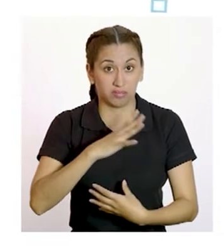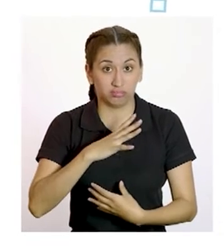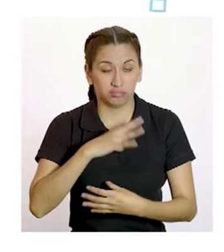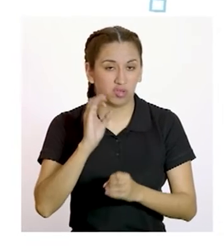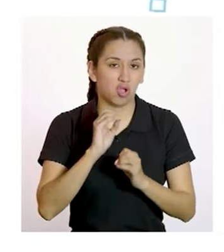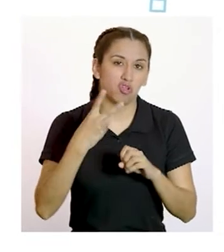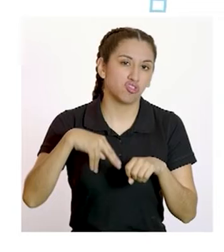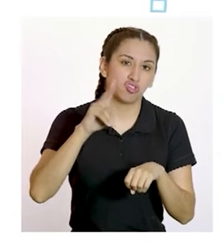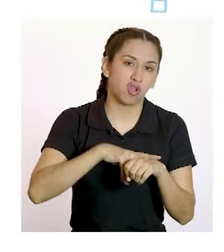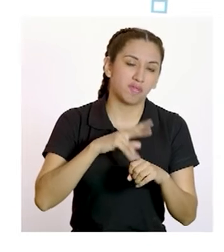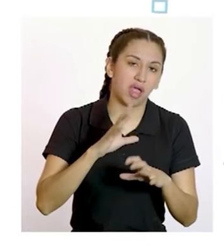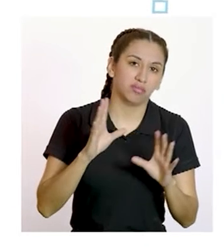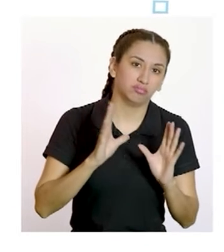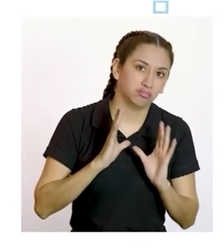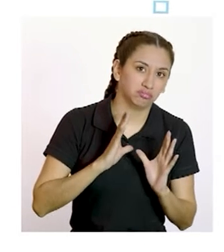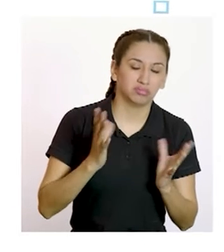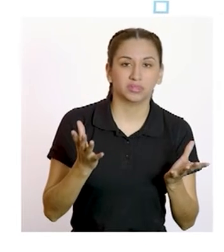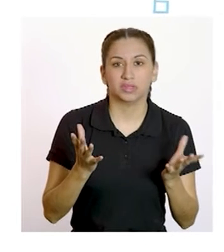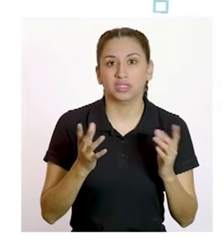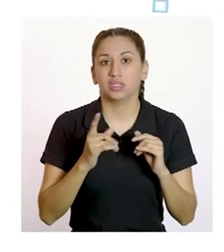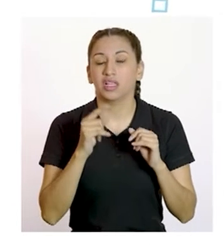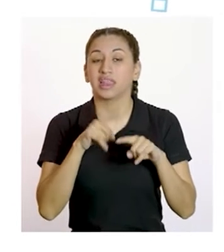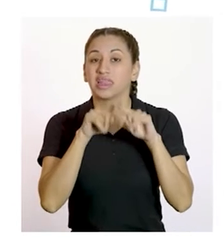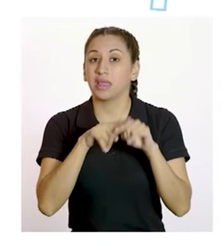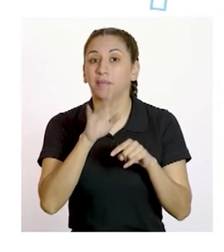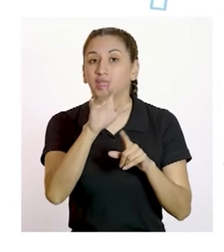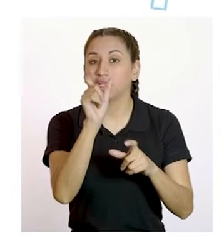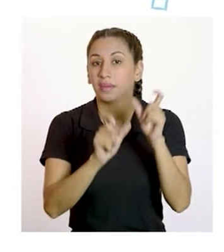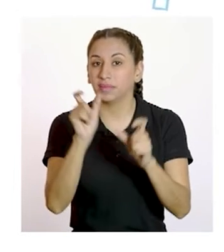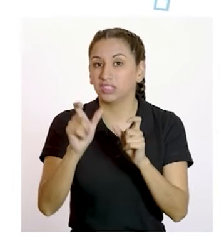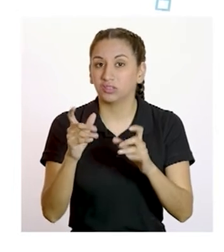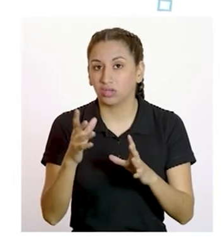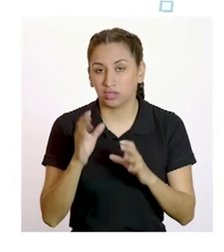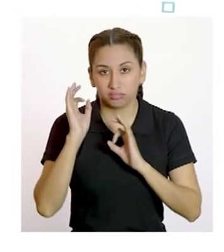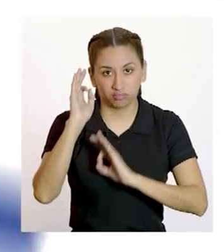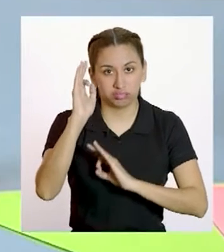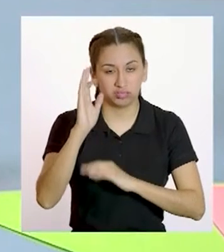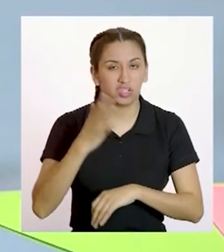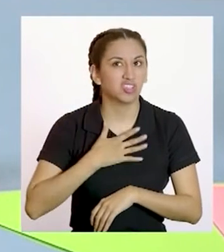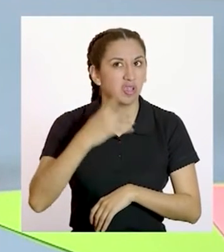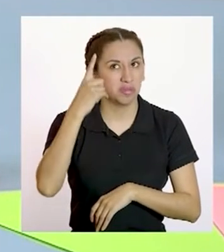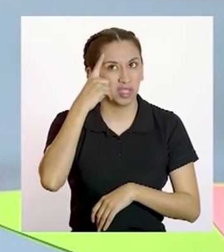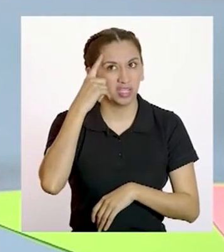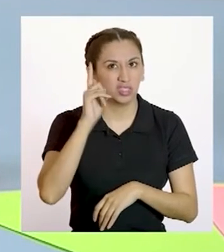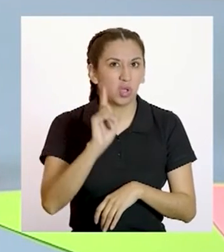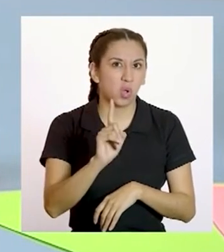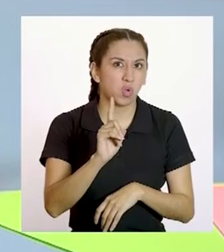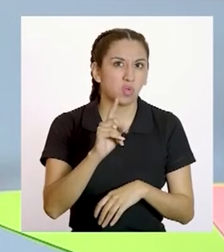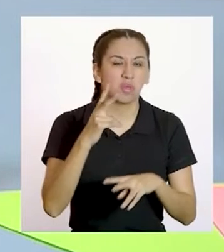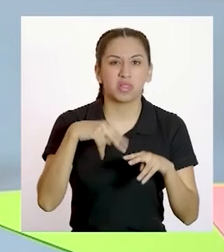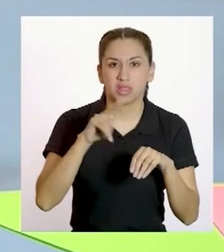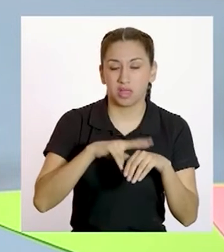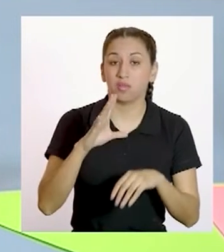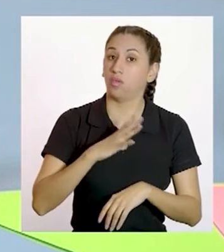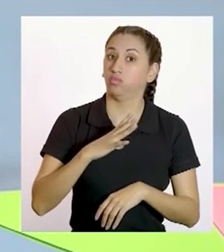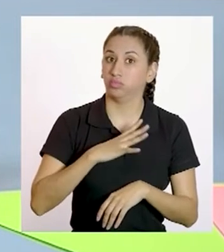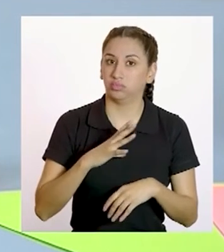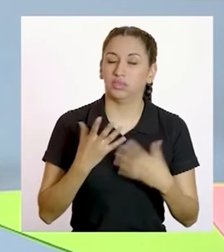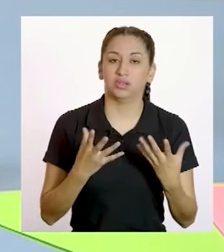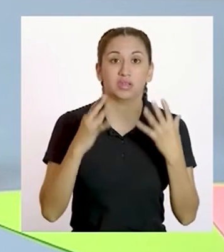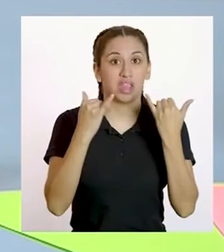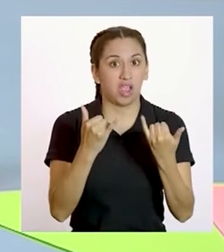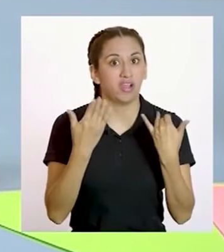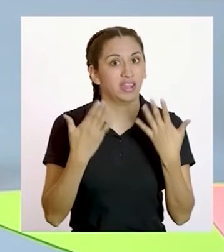informal o formal. En realidad depende del público que elija. Creo que usaré un registro